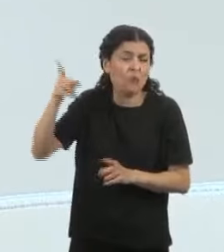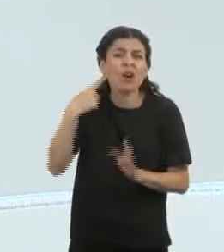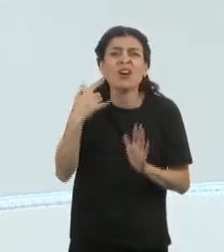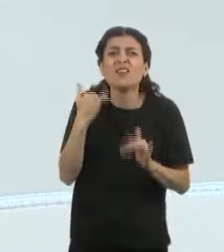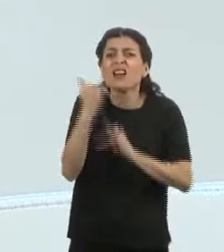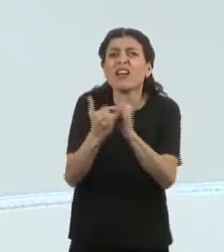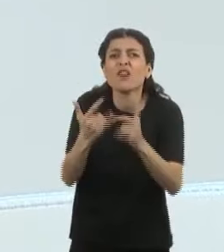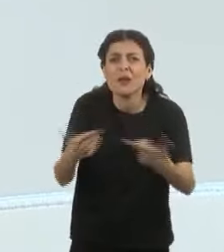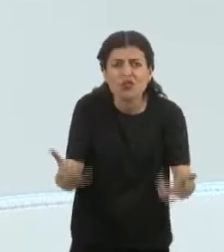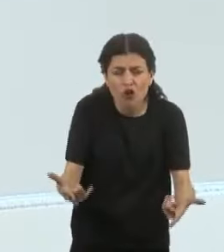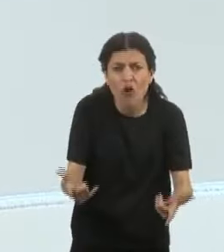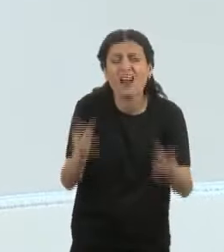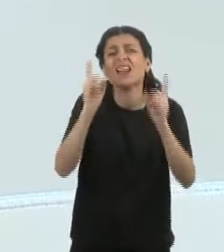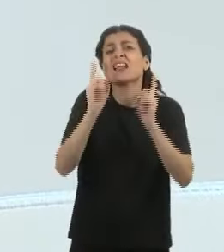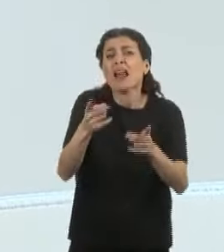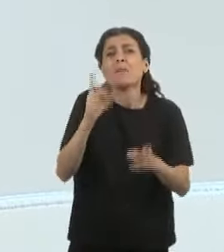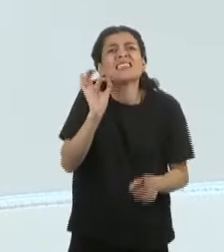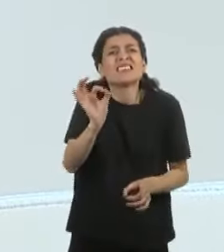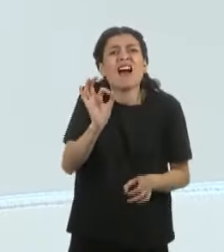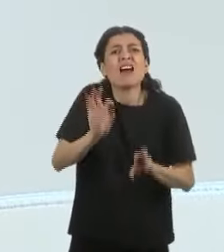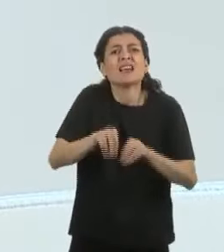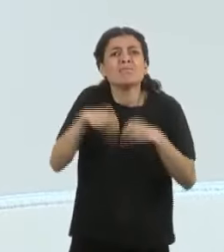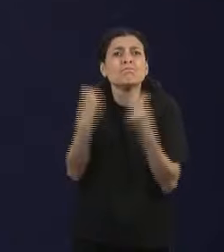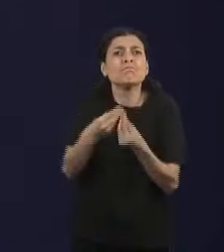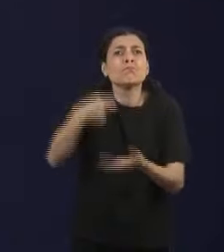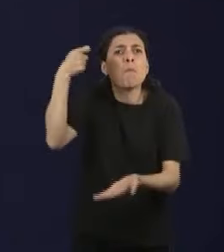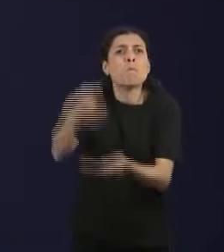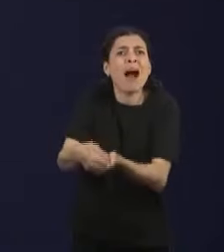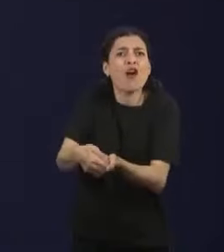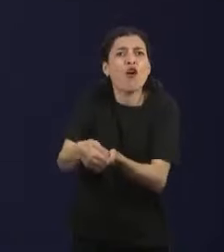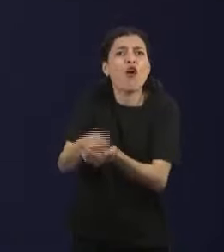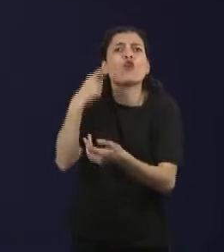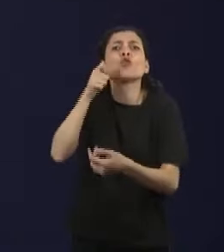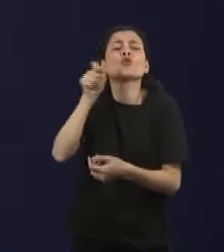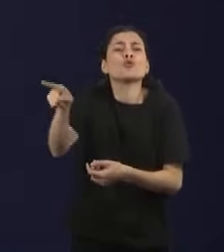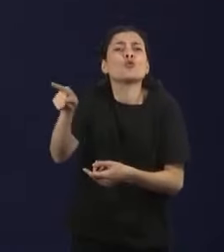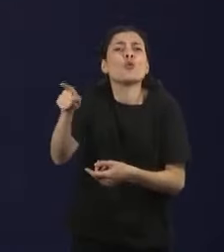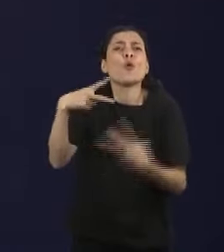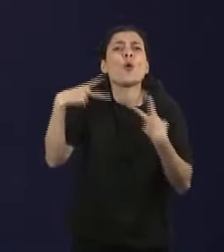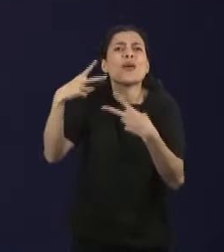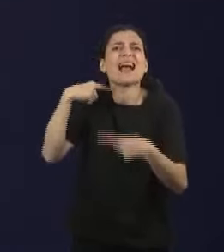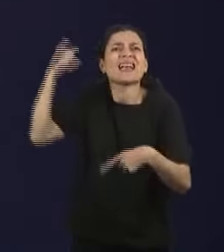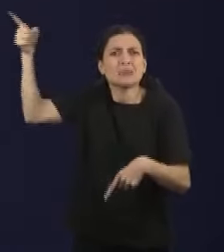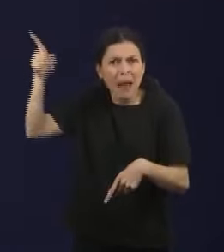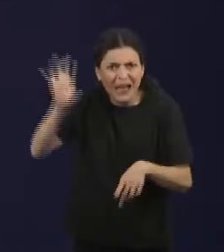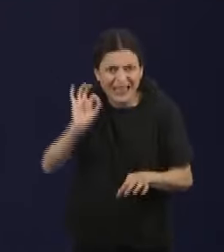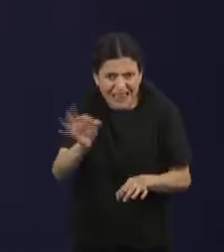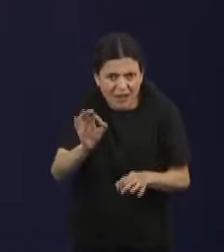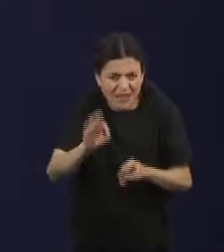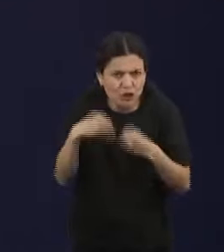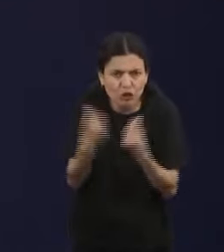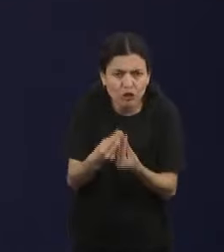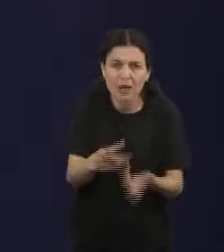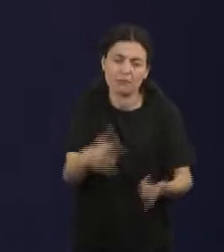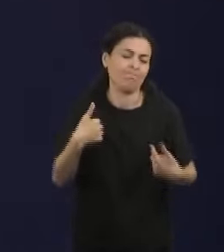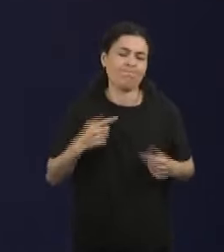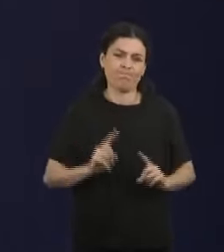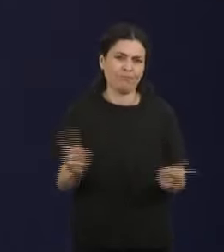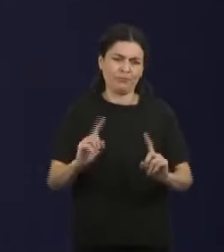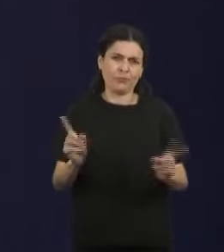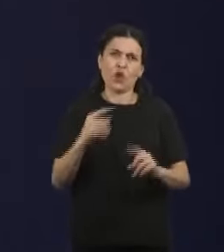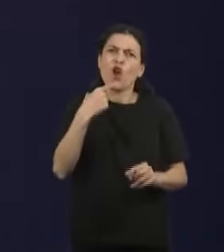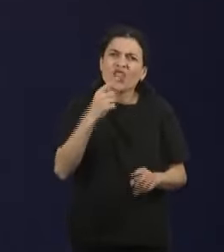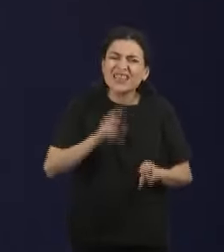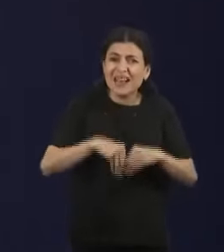viaje teniendo en cuenta esto Gracias bueno el costo del viaje no lo no lo tengo digamos pero no lo tengo porque es